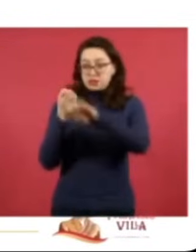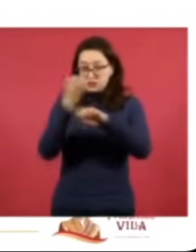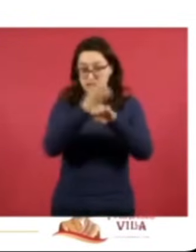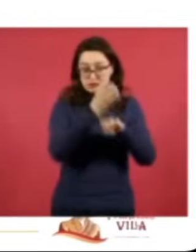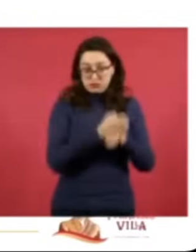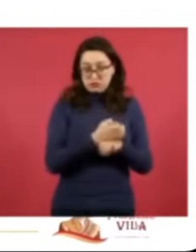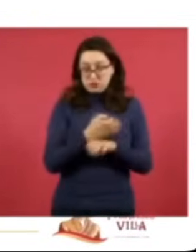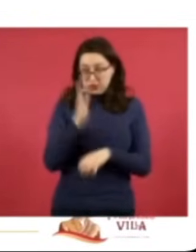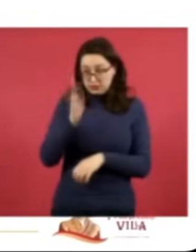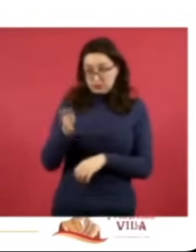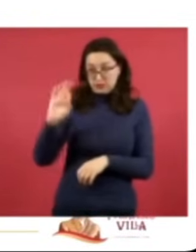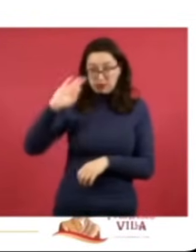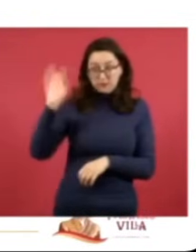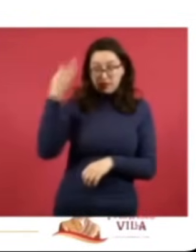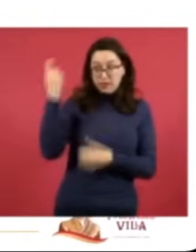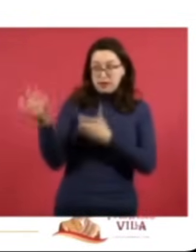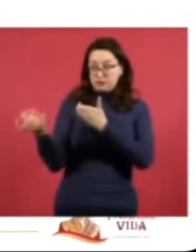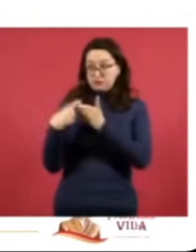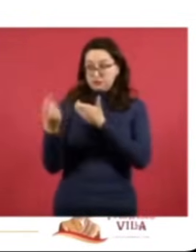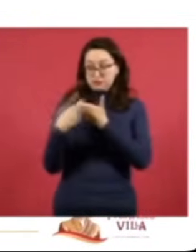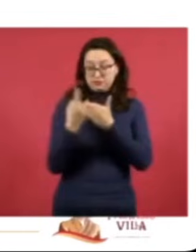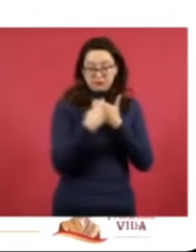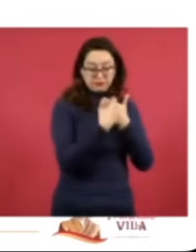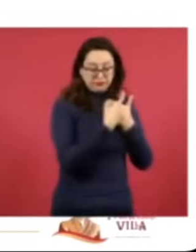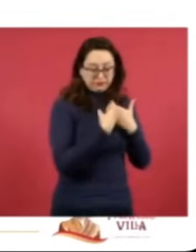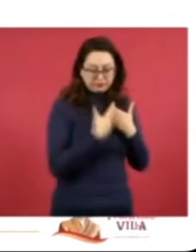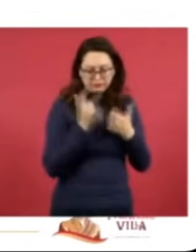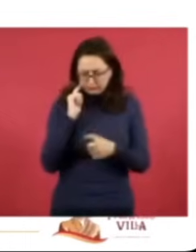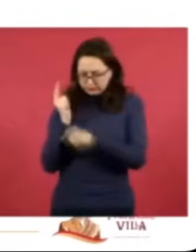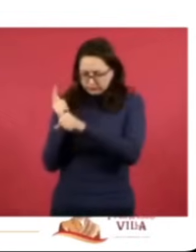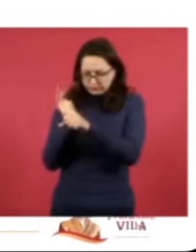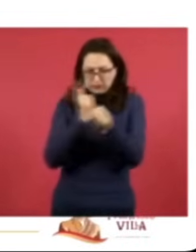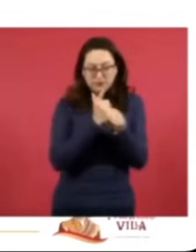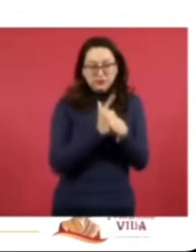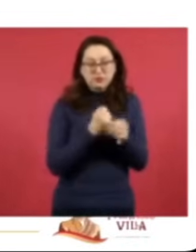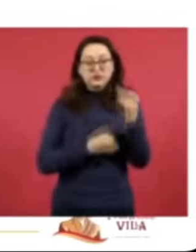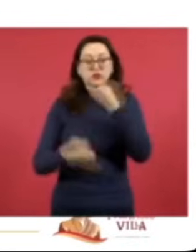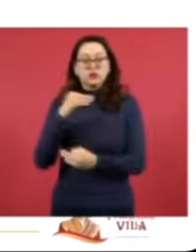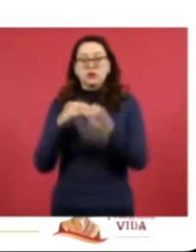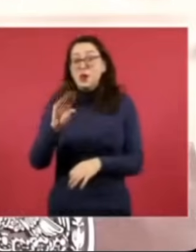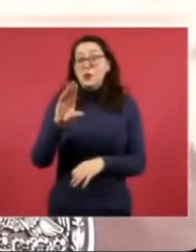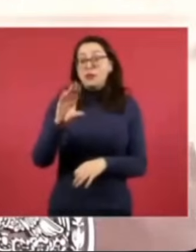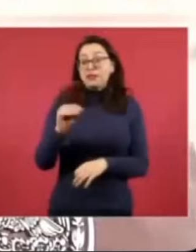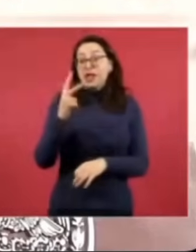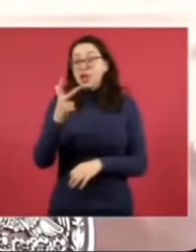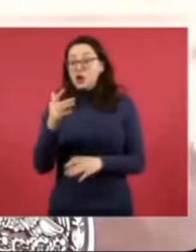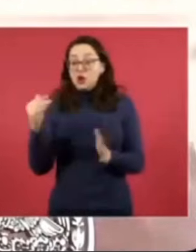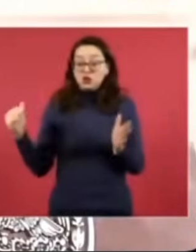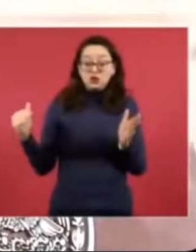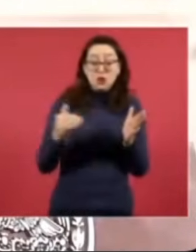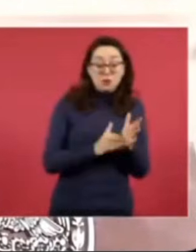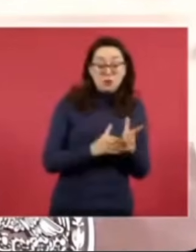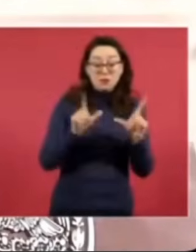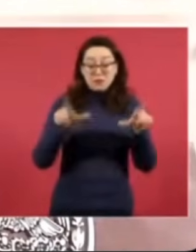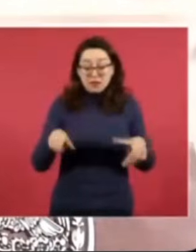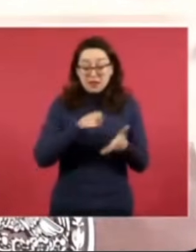a distribuir los medicamentos en el IMSS, en el ISSSTE? Sin seguridad social, los